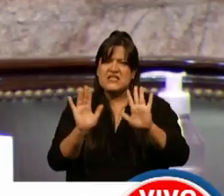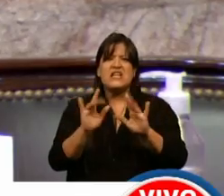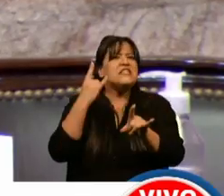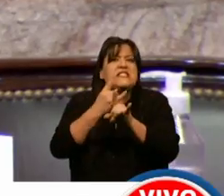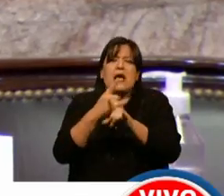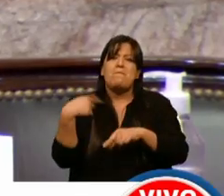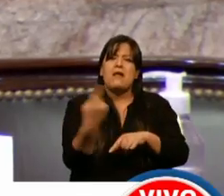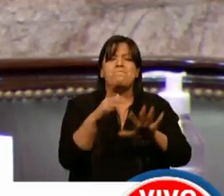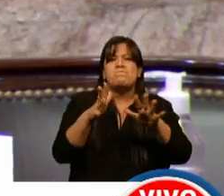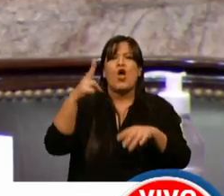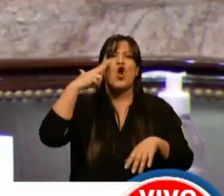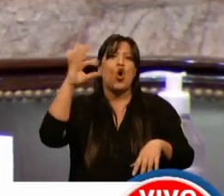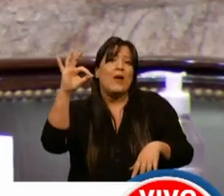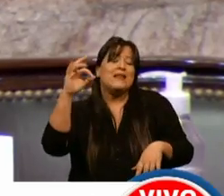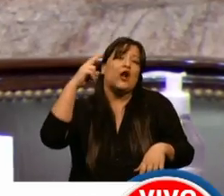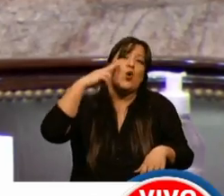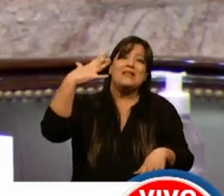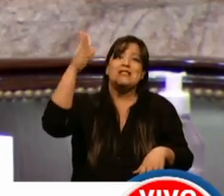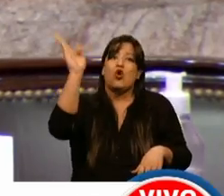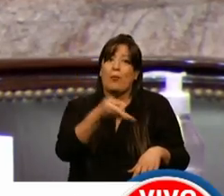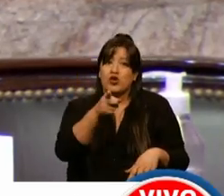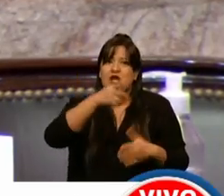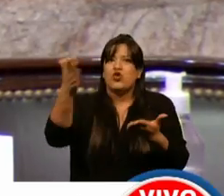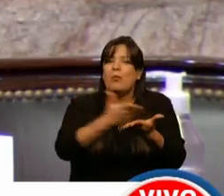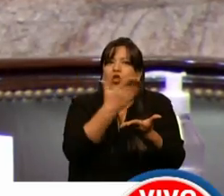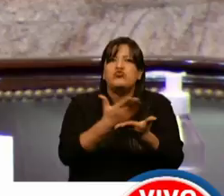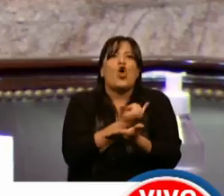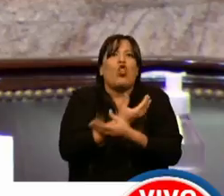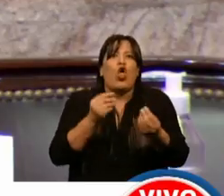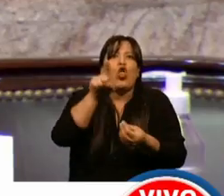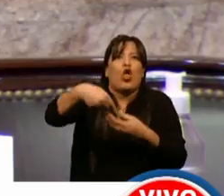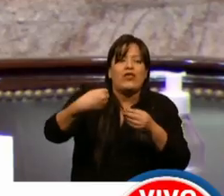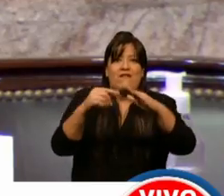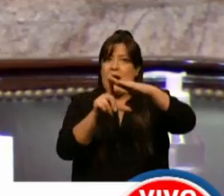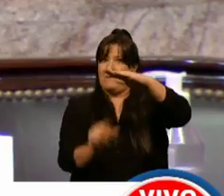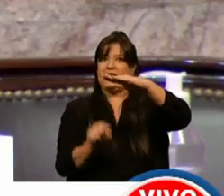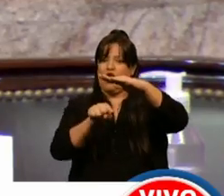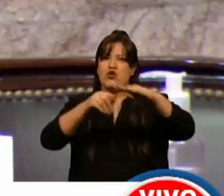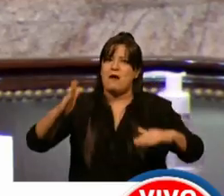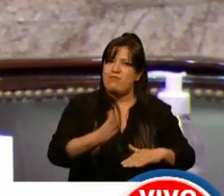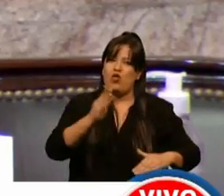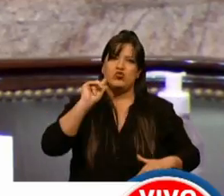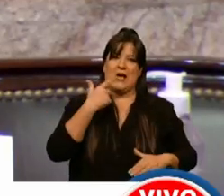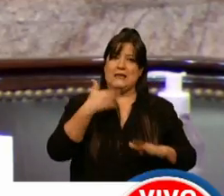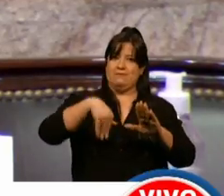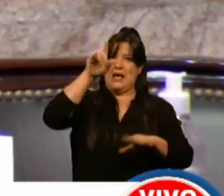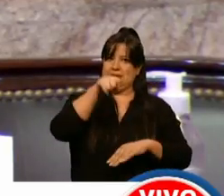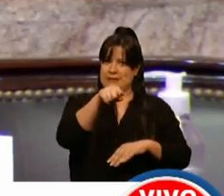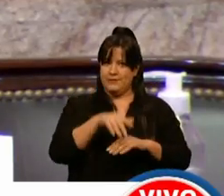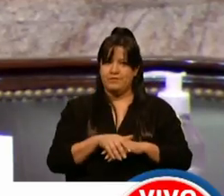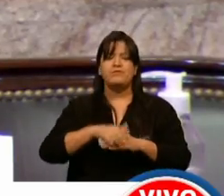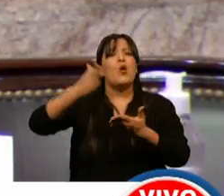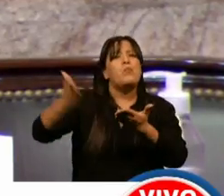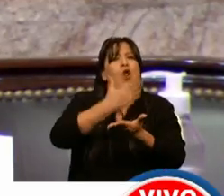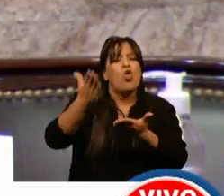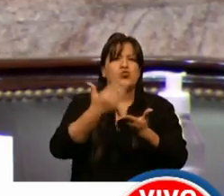hemos estado entre el 90 y 95 por ciento de producción de toda la argentina es decir producimos